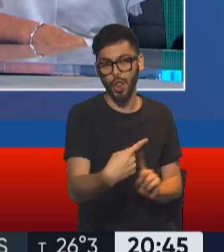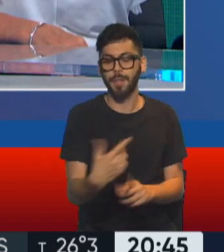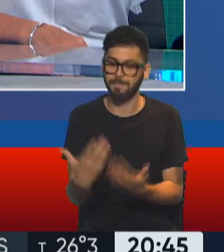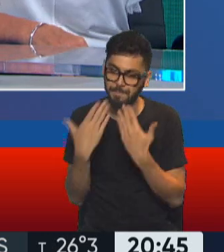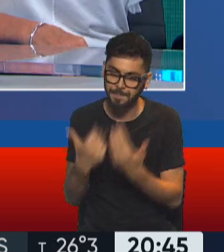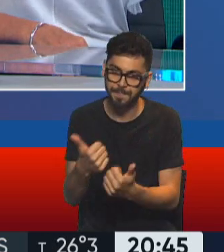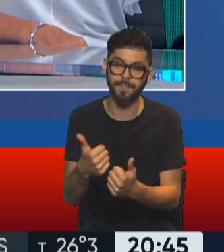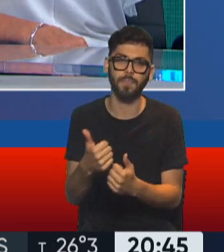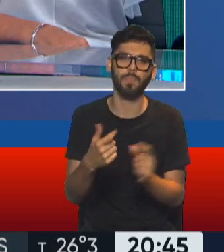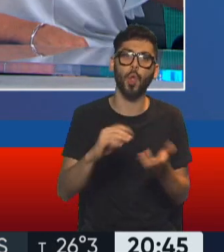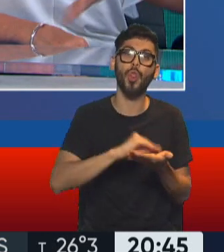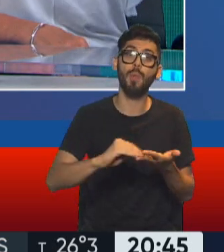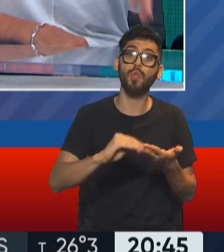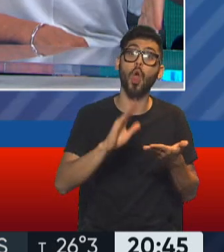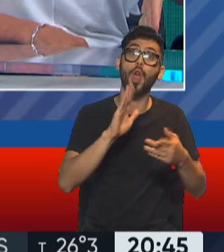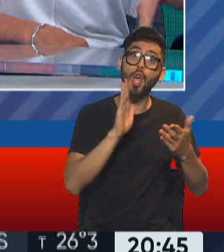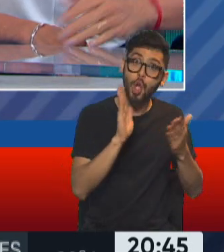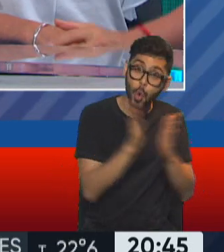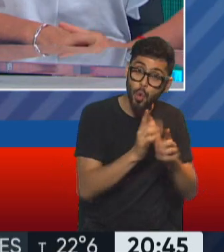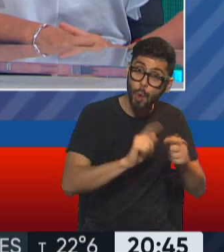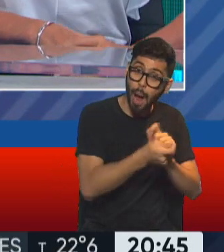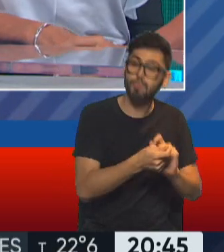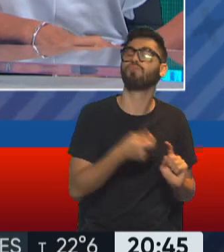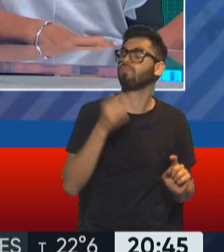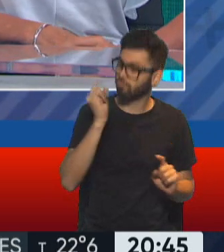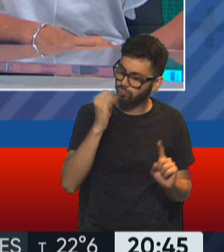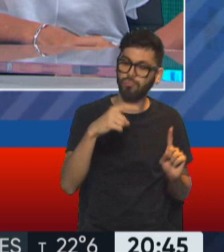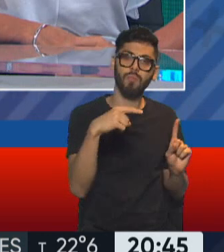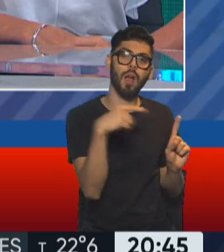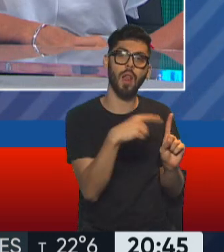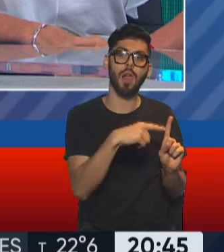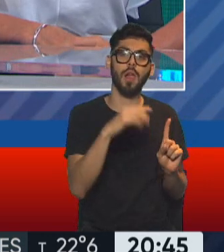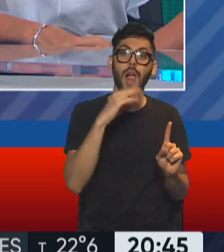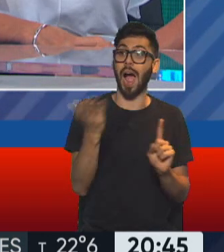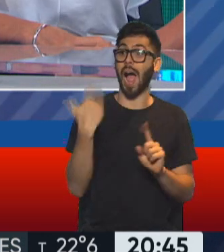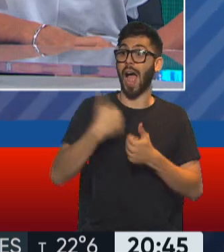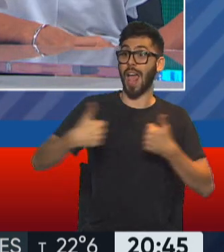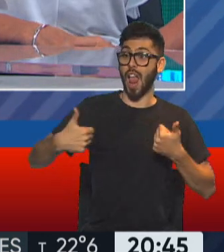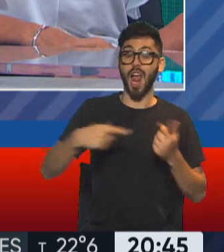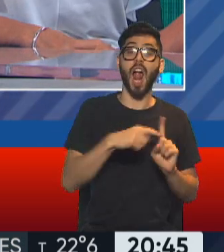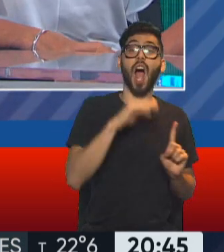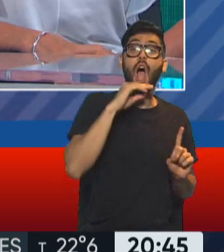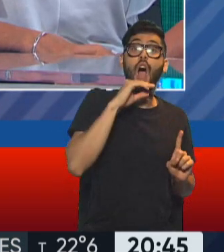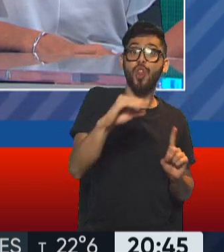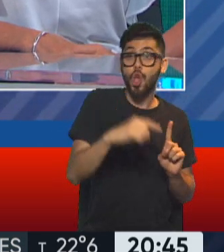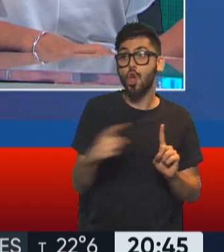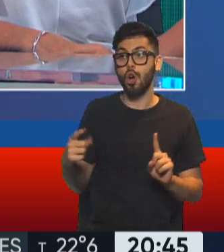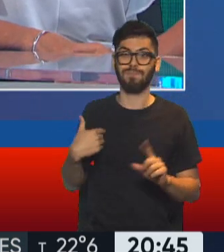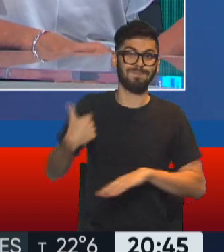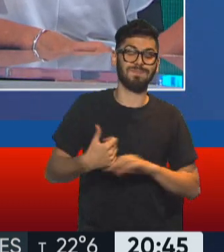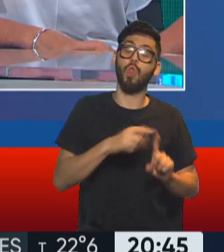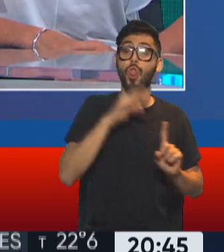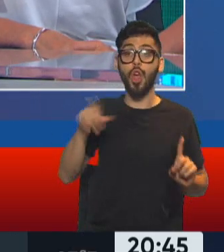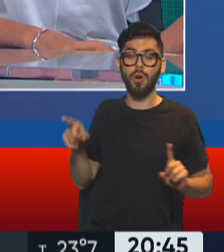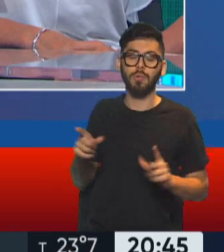un exdiputado de Juntos por el Cambio. De Juntos por el Cambio, que hizo, por supuesto, una mención a mi participación allí en el debate. Yo creo que la carga de lo que genera una